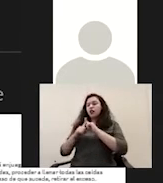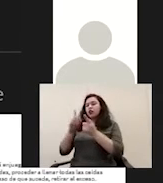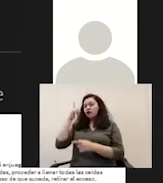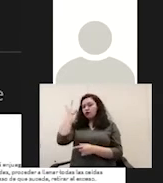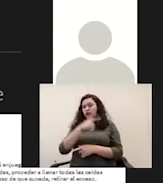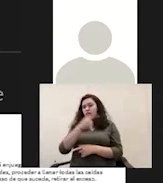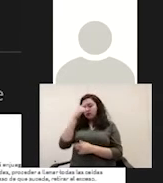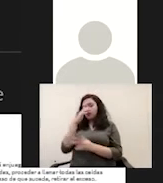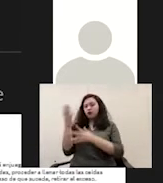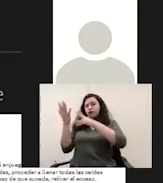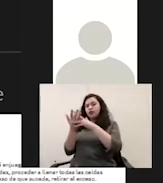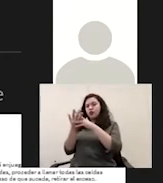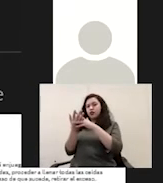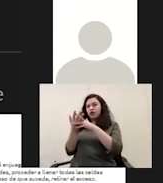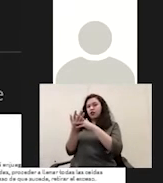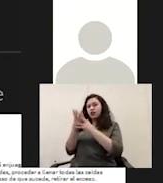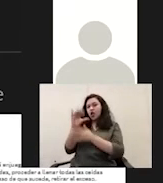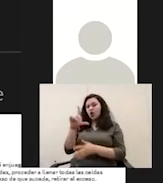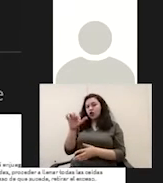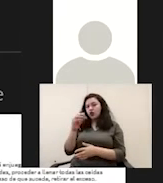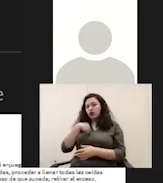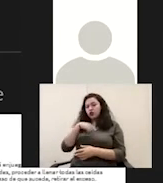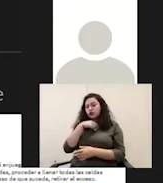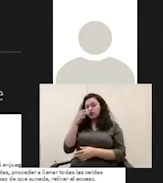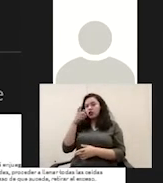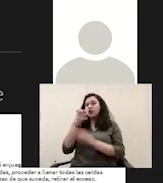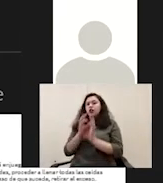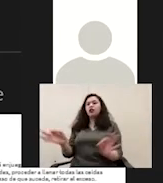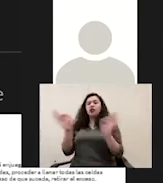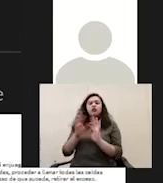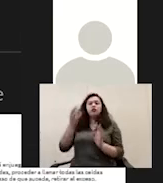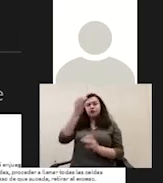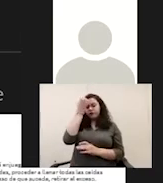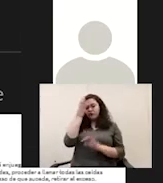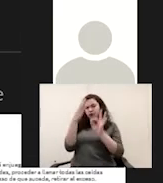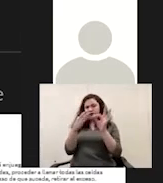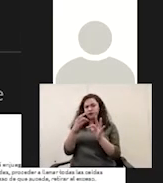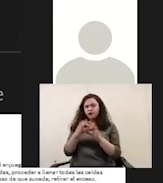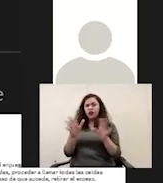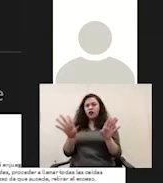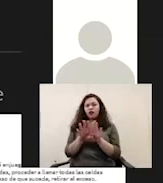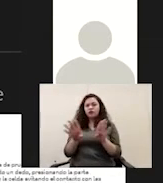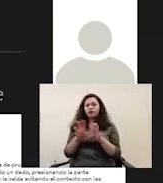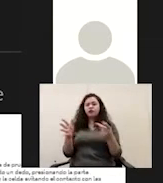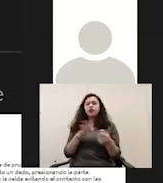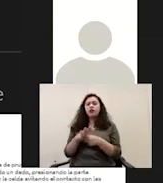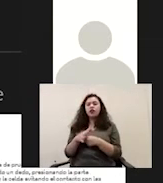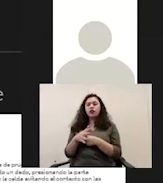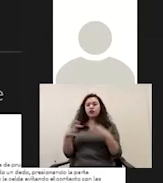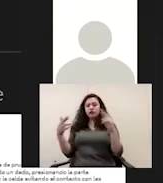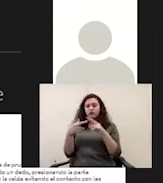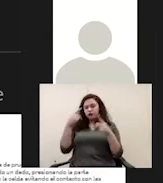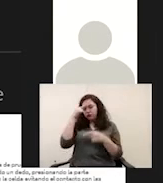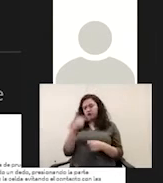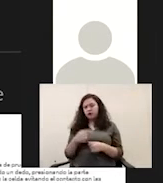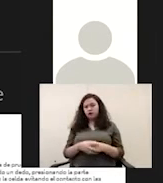de la medición del cloro. Es importante saber perfectamente cómo está, en qué estado están las instalaciones para que no vaya a